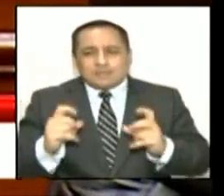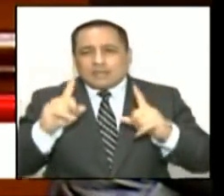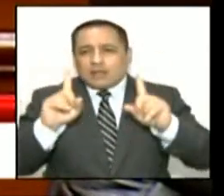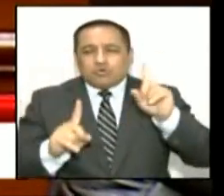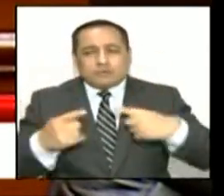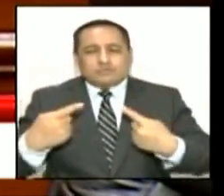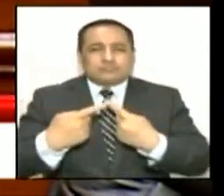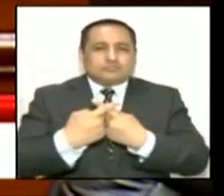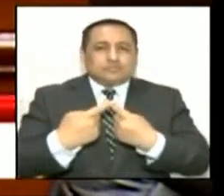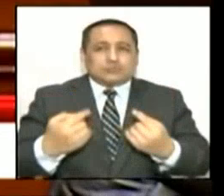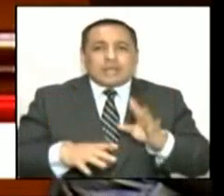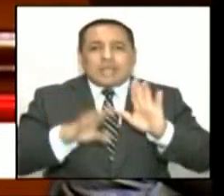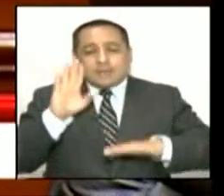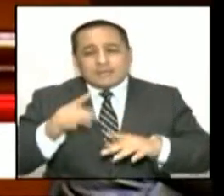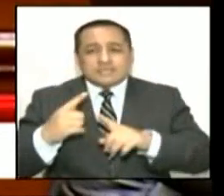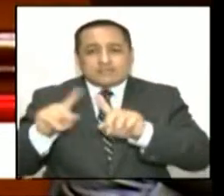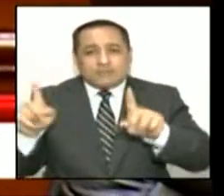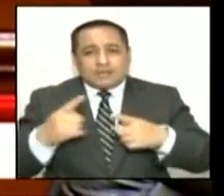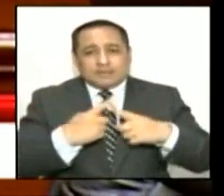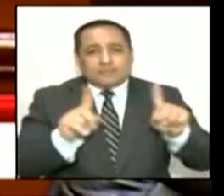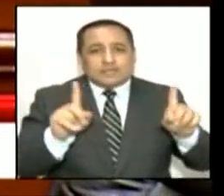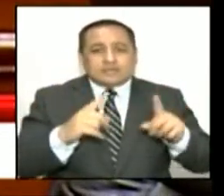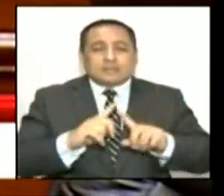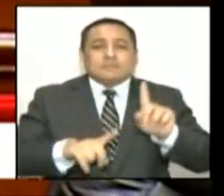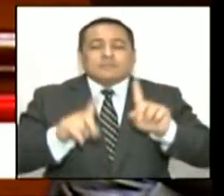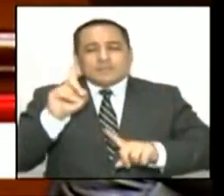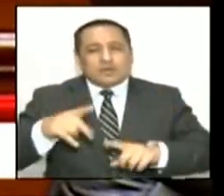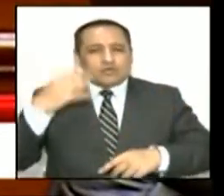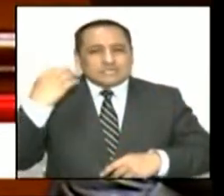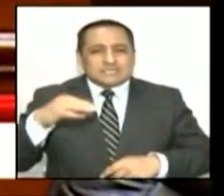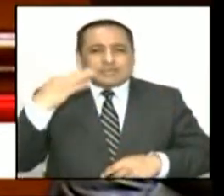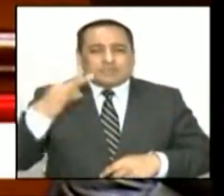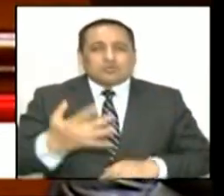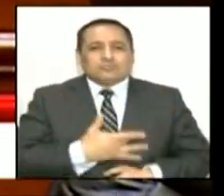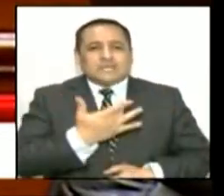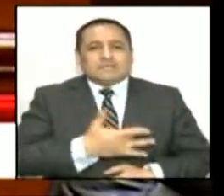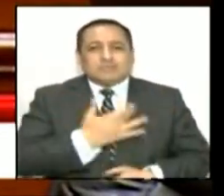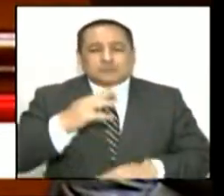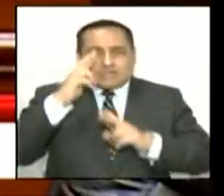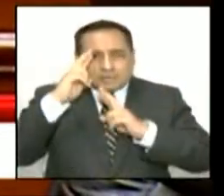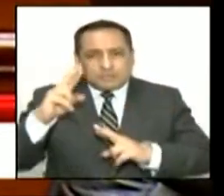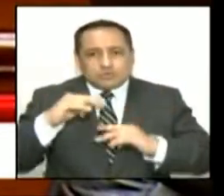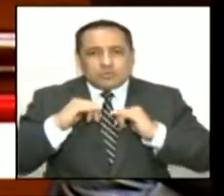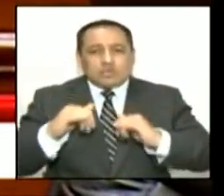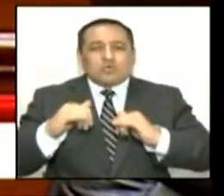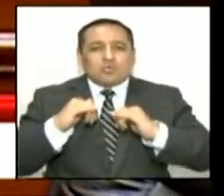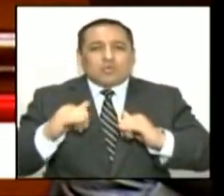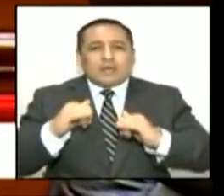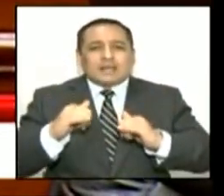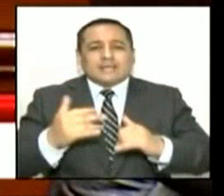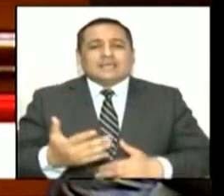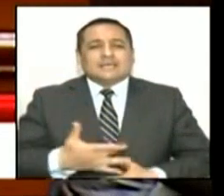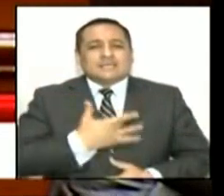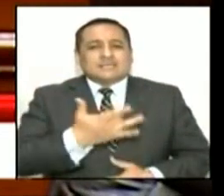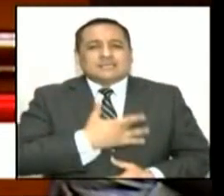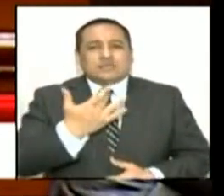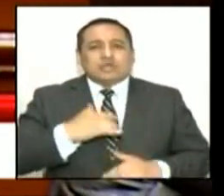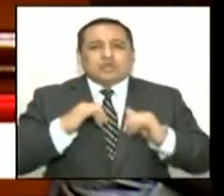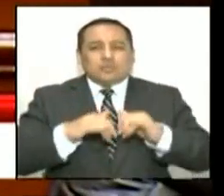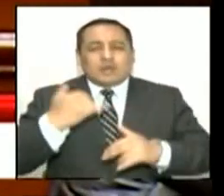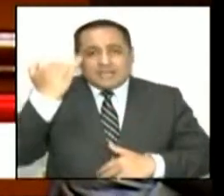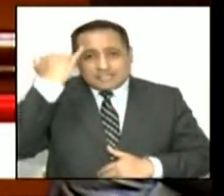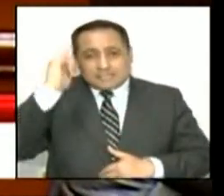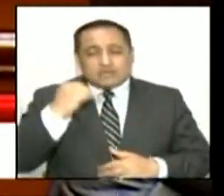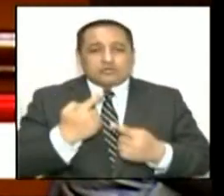convergentes, a veces distintos, pero siempre con un espíritu de respeto mutuo y de apreciación por las ideas que